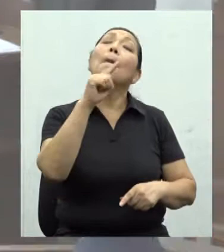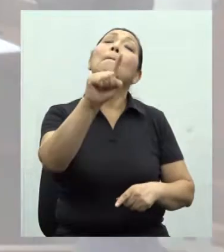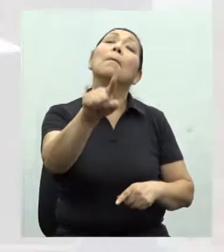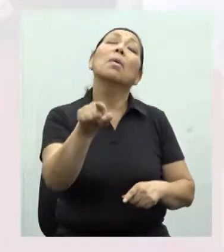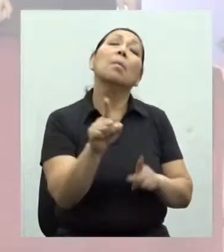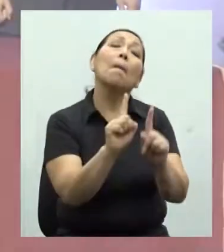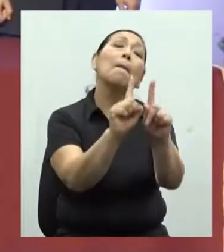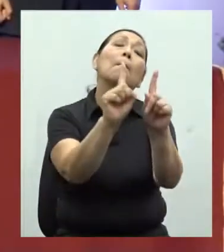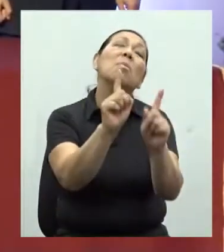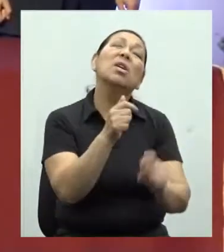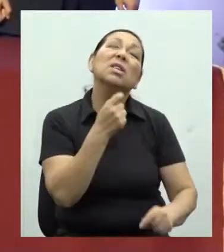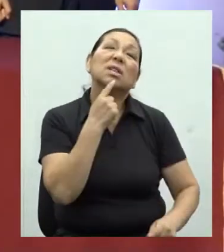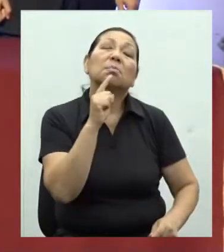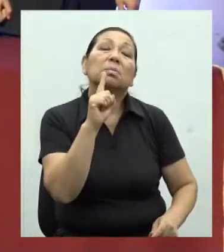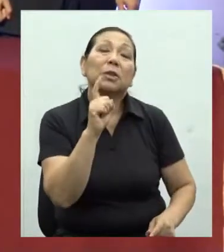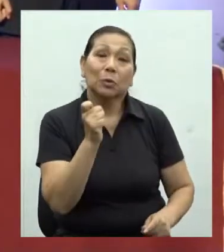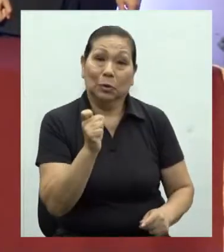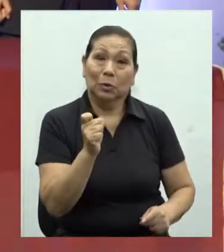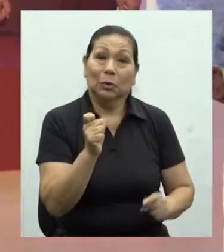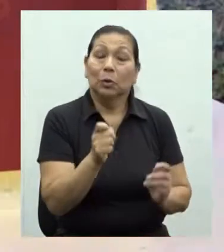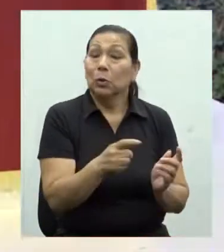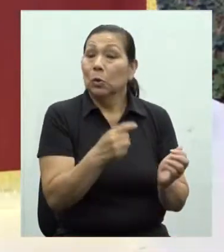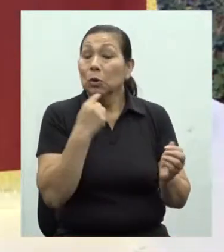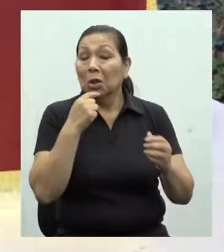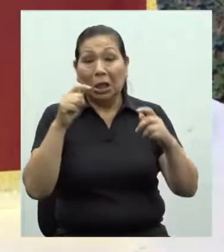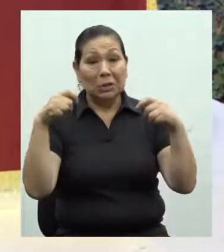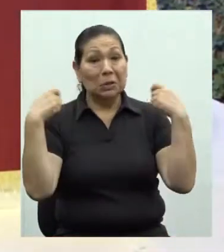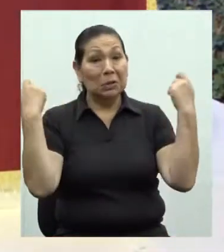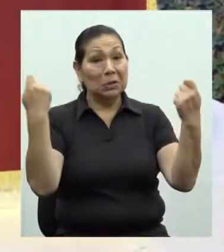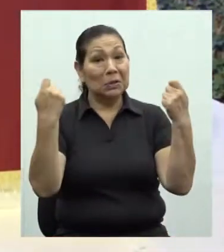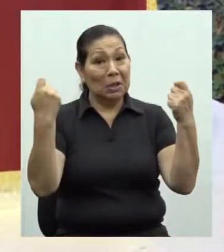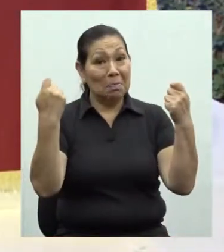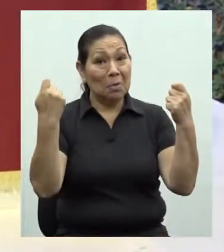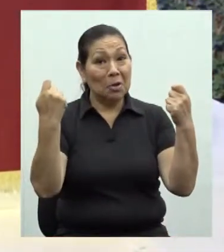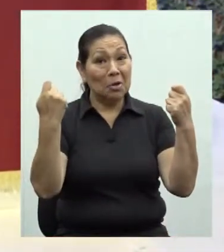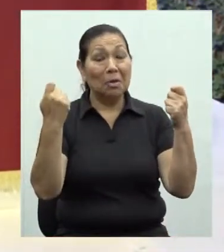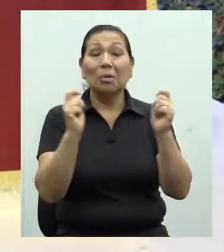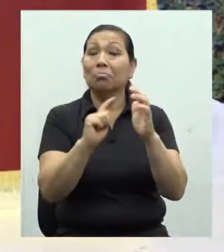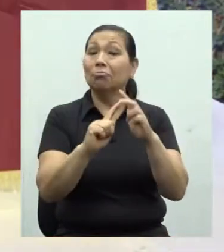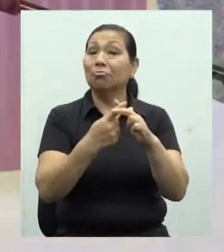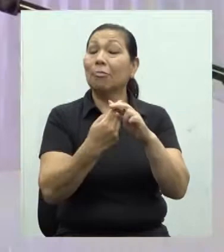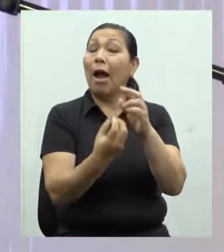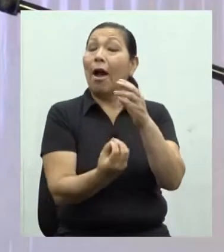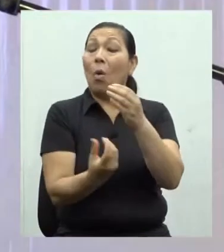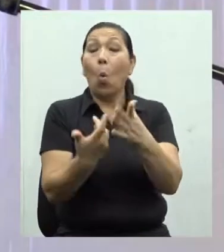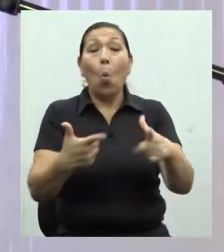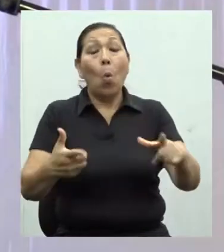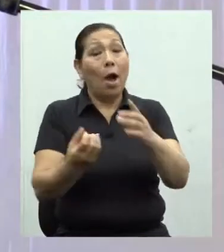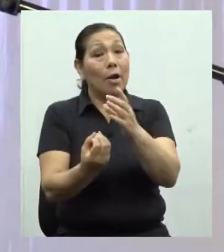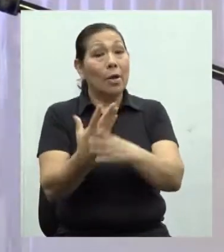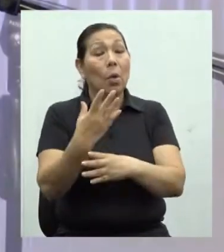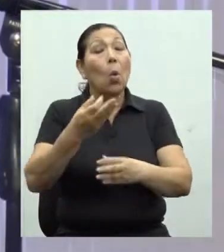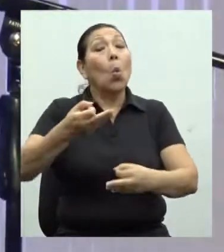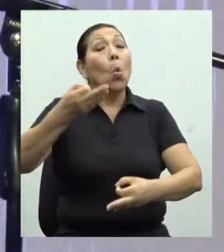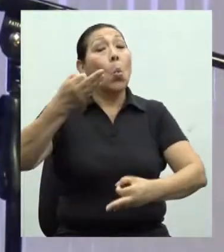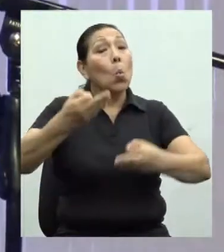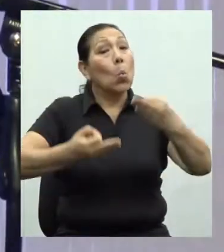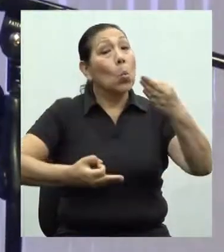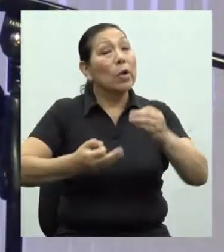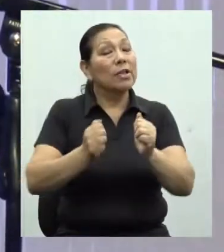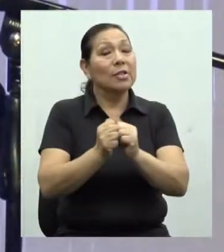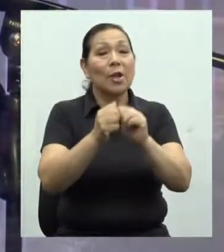preguntas. De otro lado, con una ceremonia protocolar, se dio inicio en Arequipa al Año